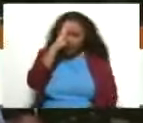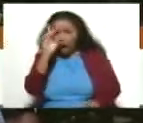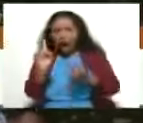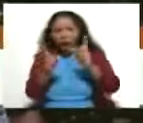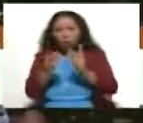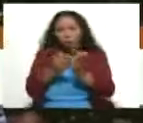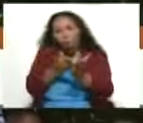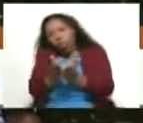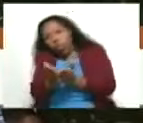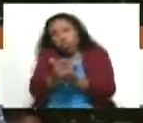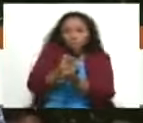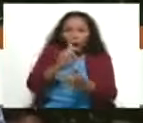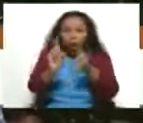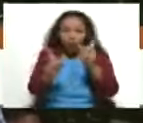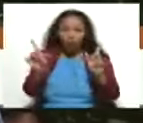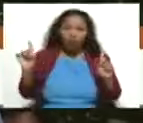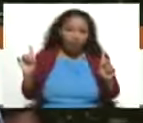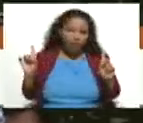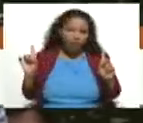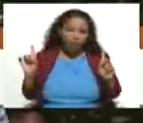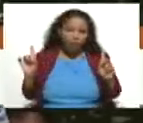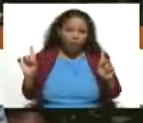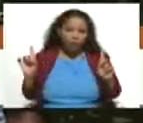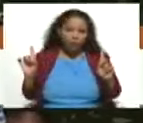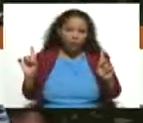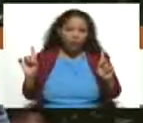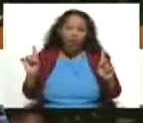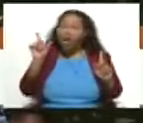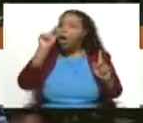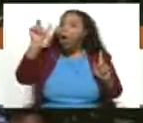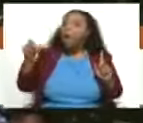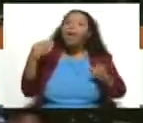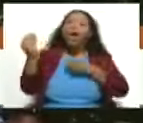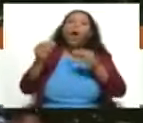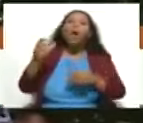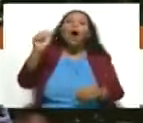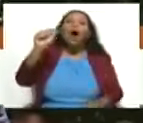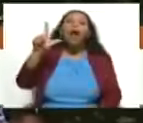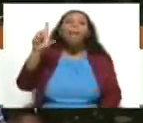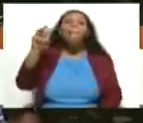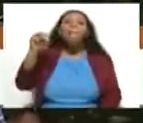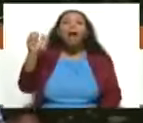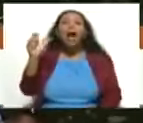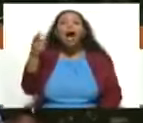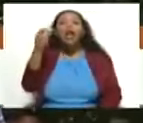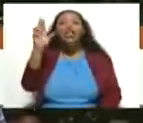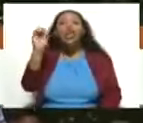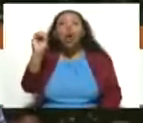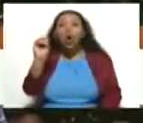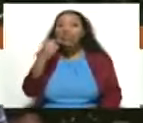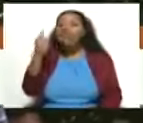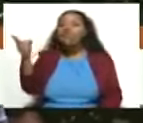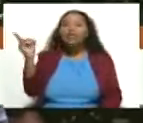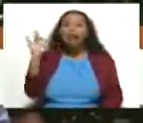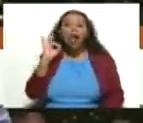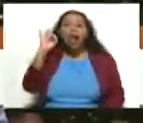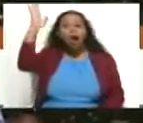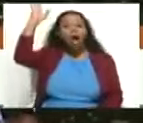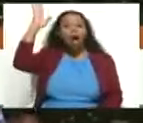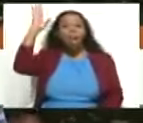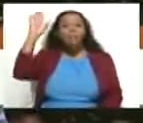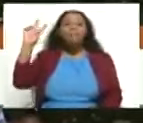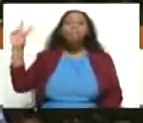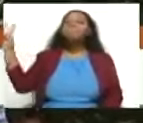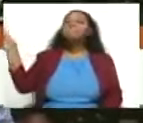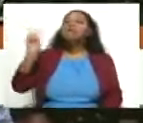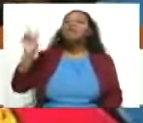Y un miserable como Almagro sale por allá a decir que